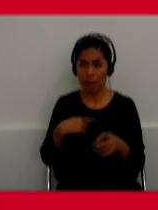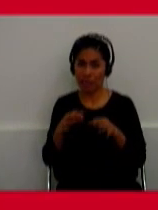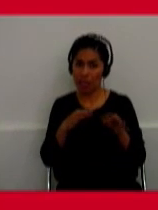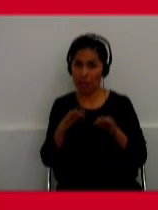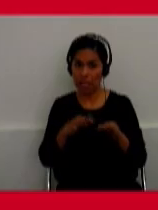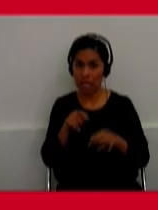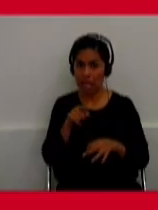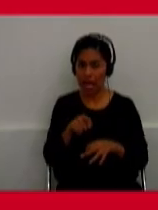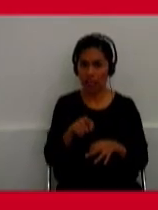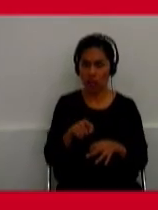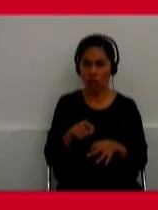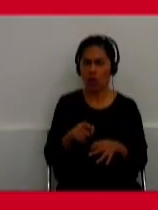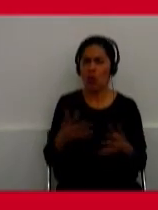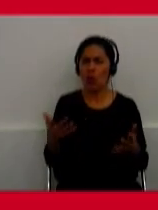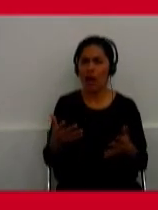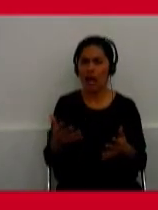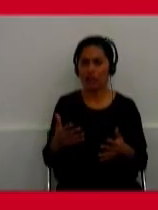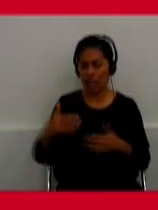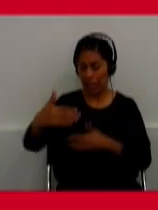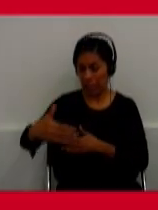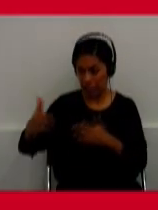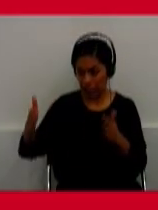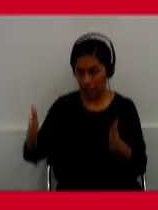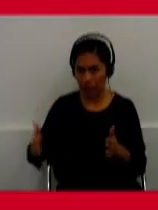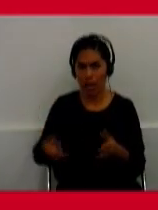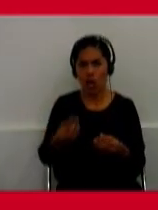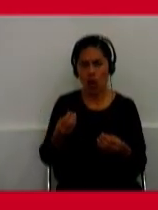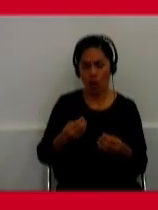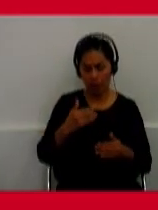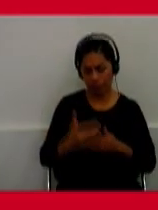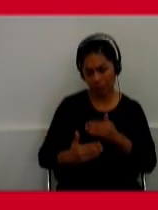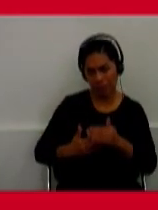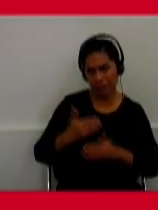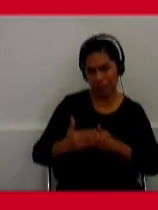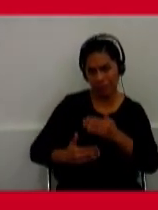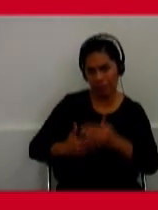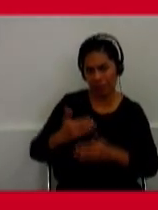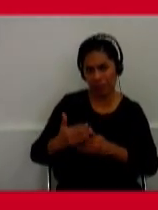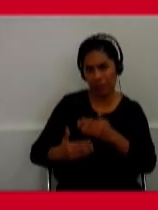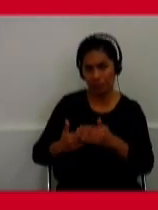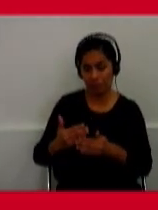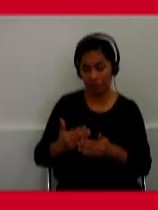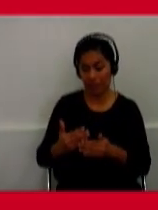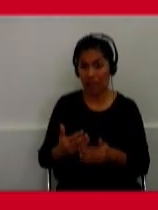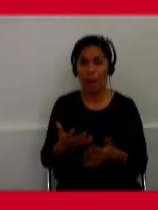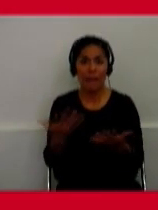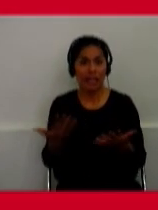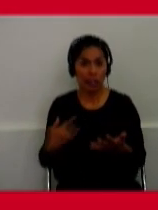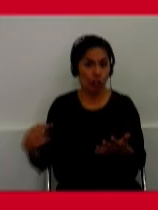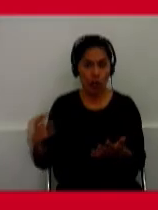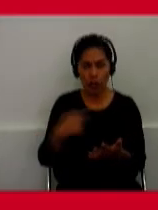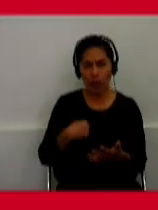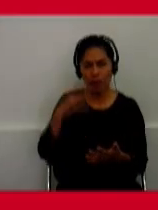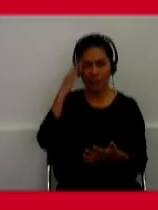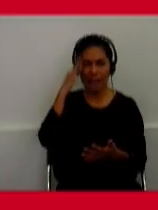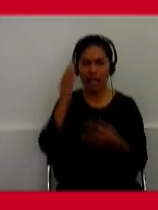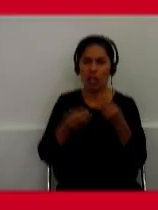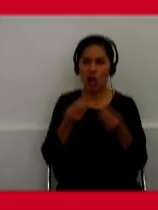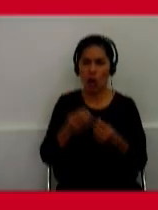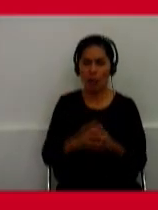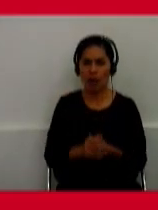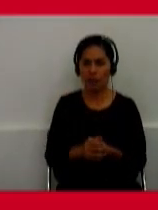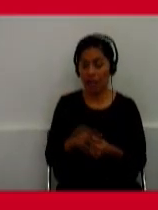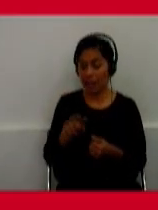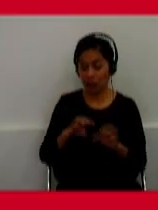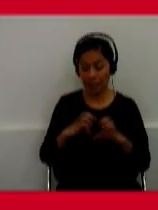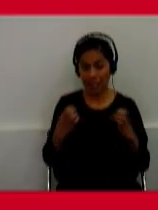de cobre, cuál es el procedimiento y los pasos a seguir para poder dimensionar estos equipos y se puedan aprovechar